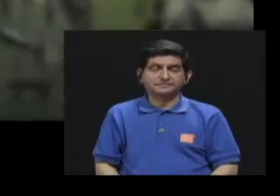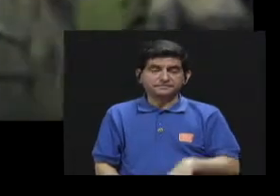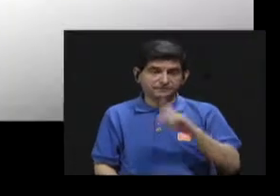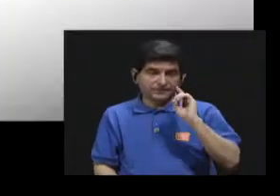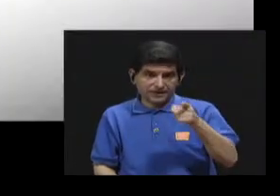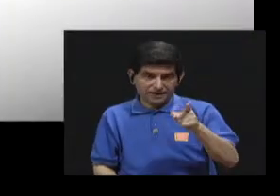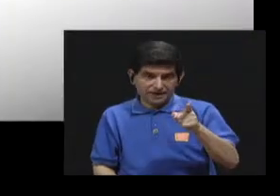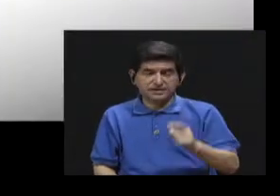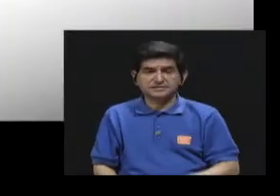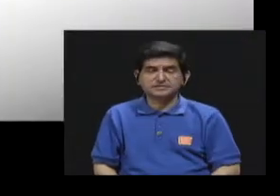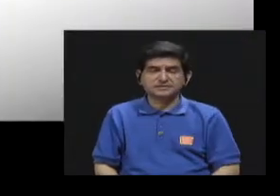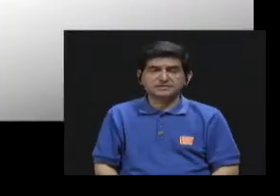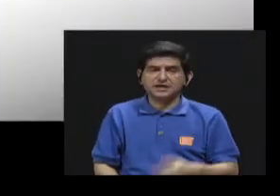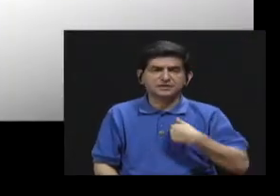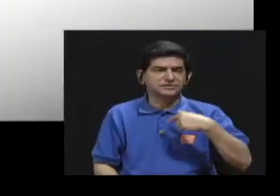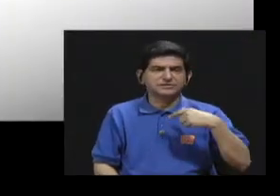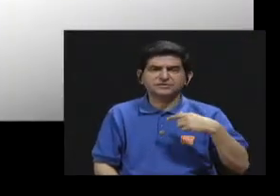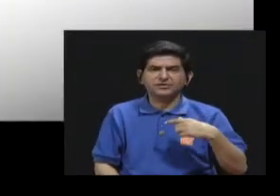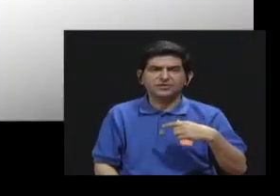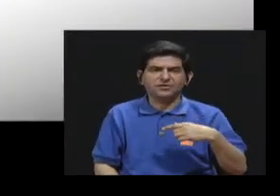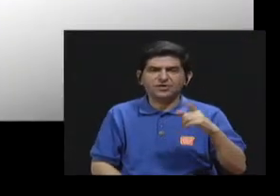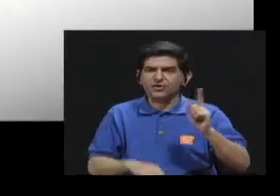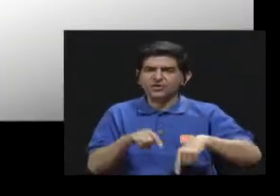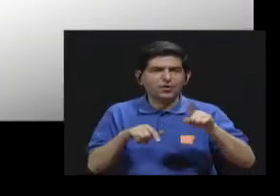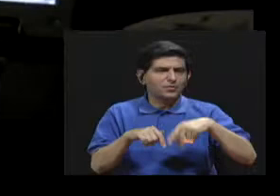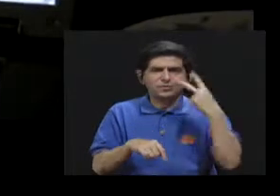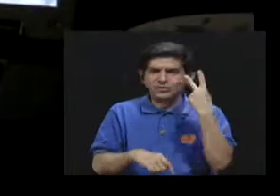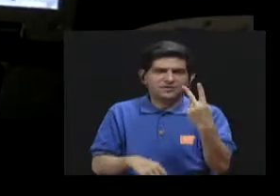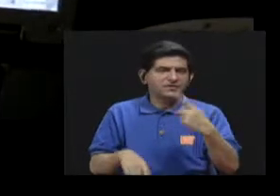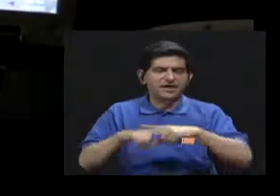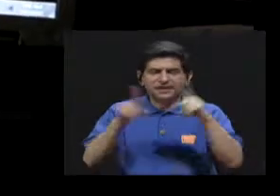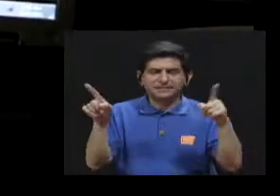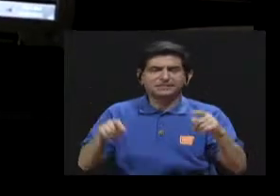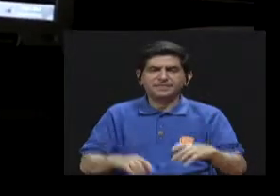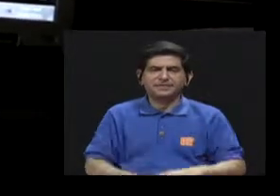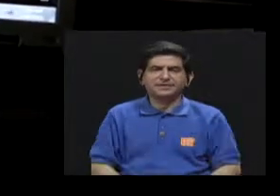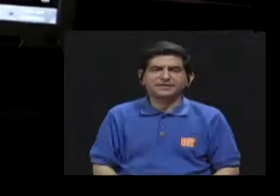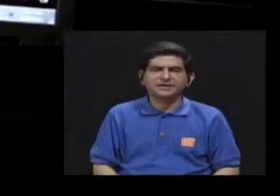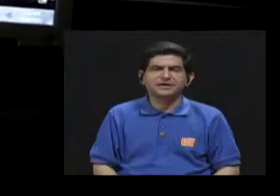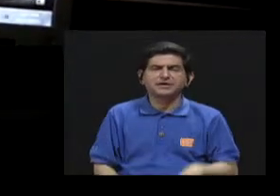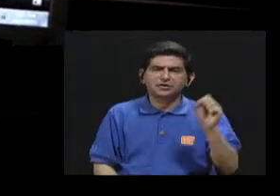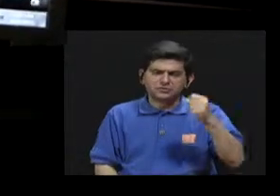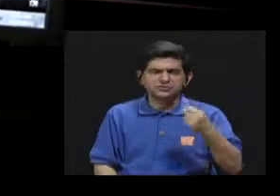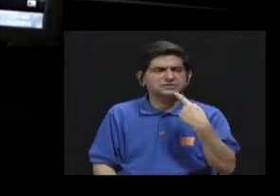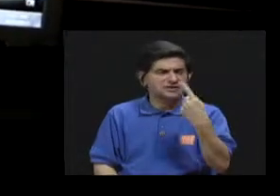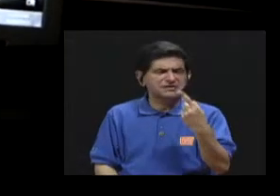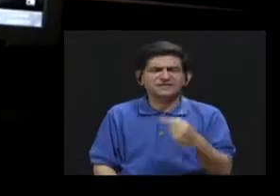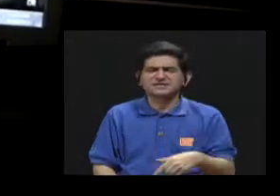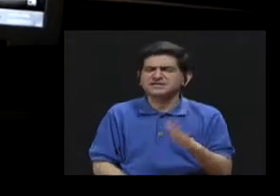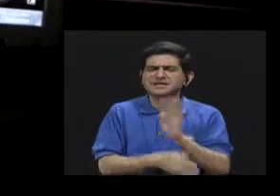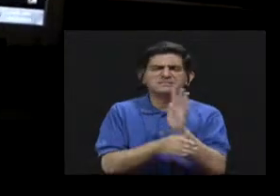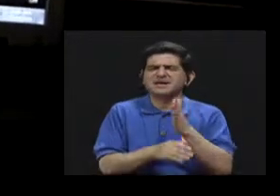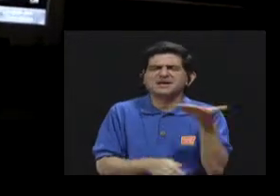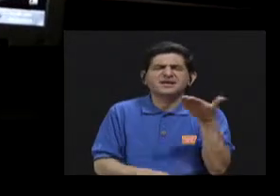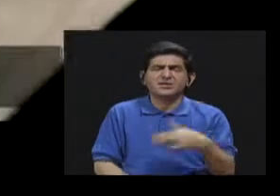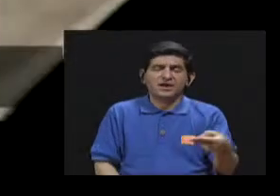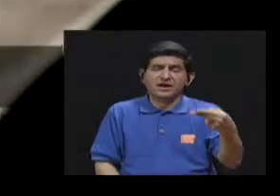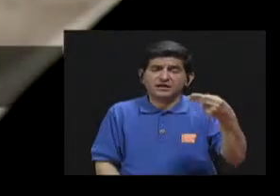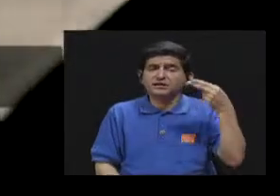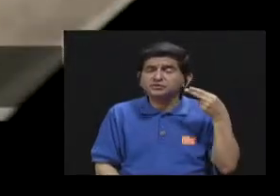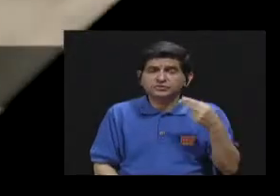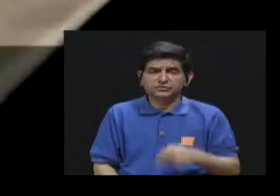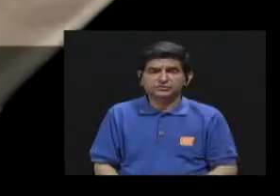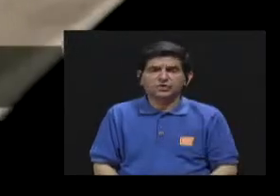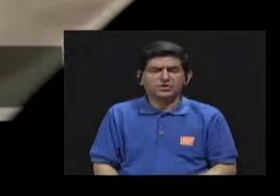Bueno, yo finalmente no pude verla, pero sí informada un poco de lo que trataba la película. Es una